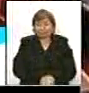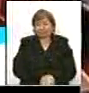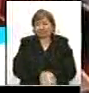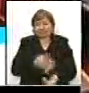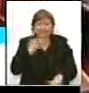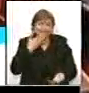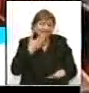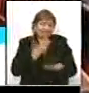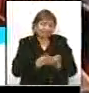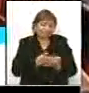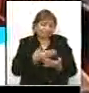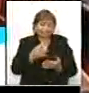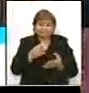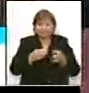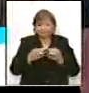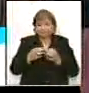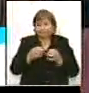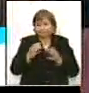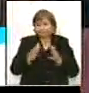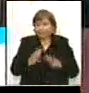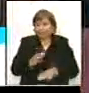Gracias, congresista Alcorta.